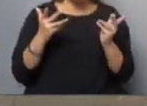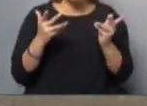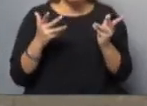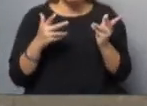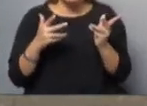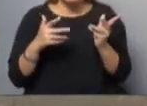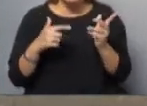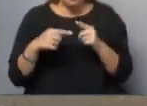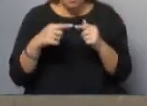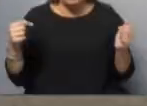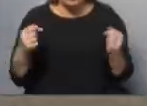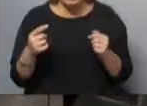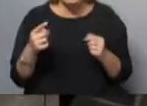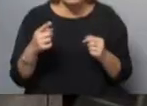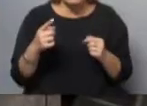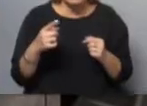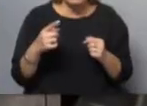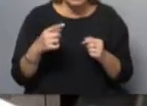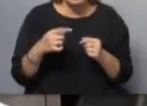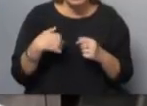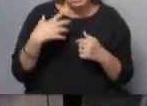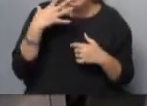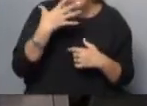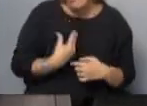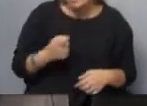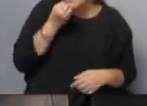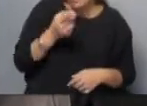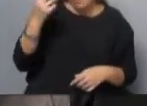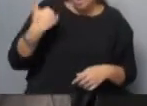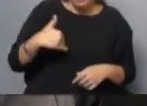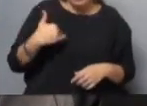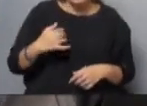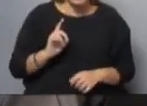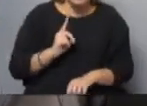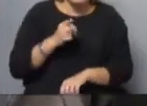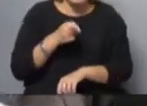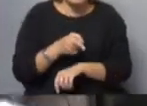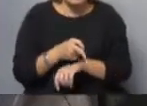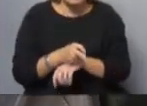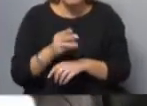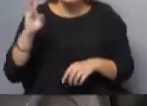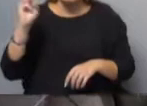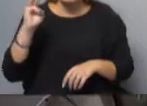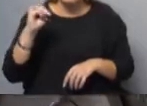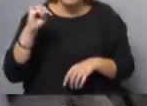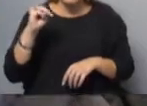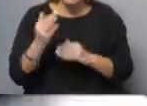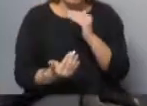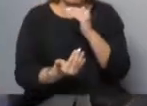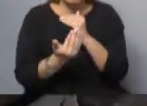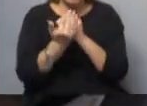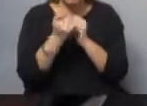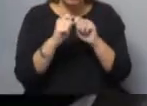consistía en muchos factores que nos convencieron. Y bueno, decidimos abrir un Instagram en el